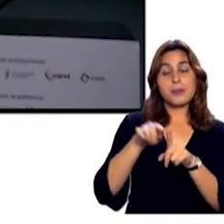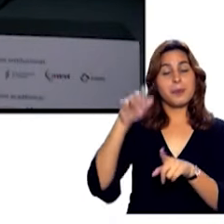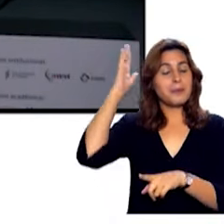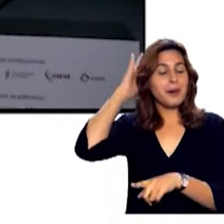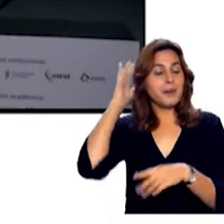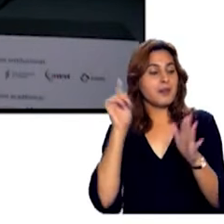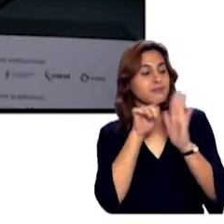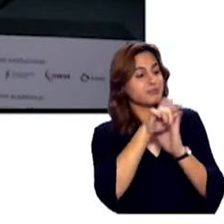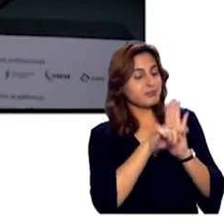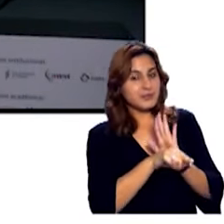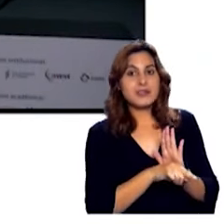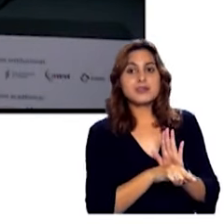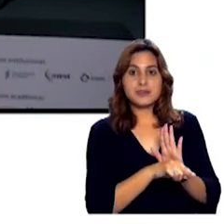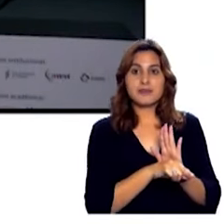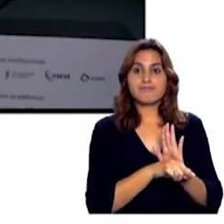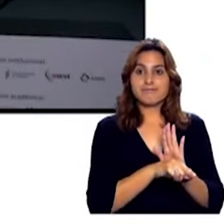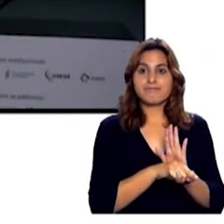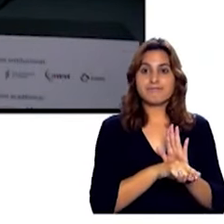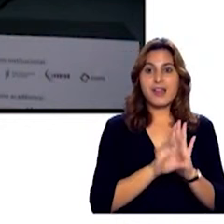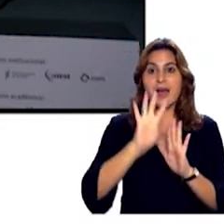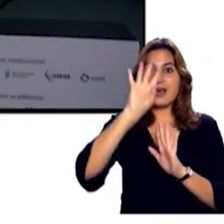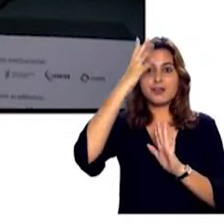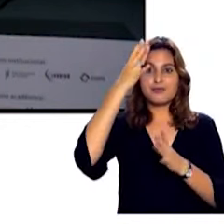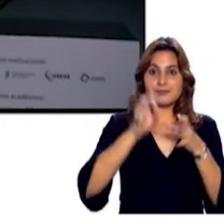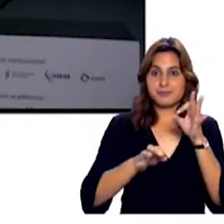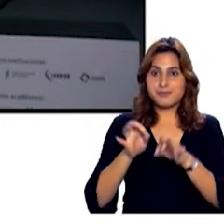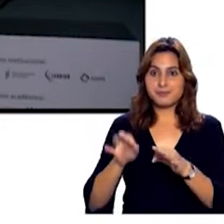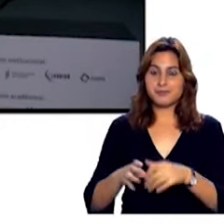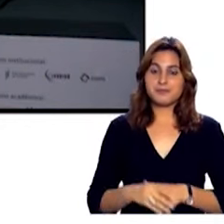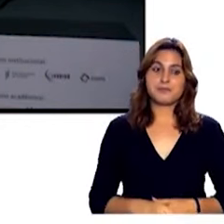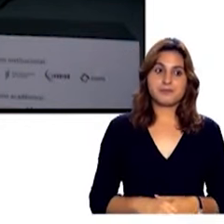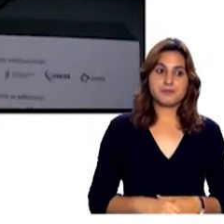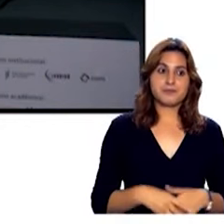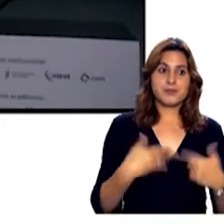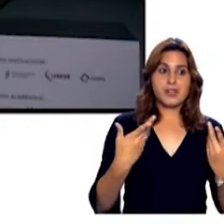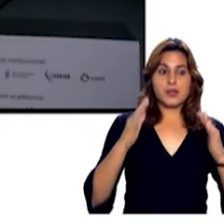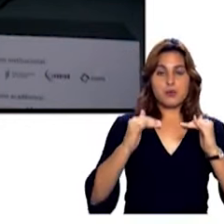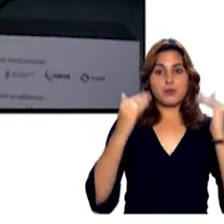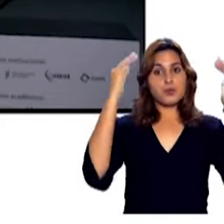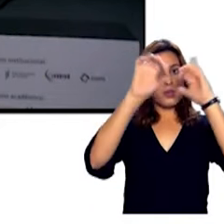judiciales lai del tribunal de casación se va concretar poro en creación